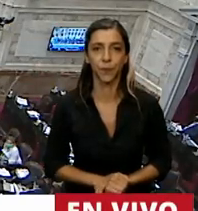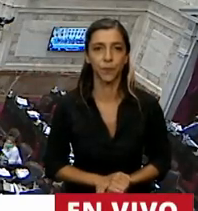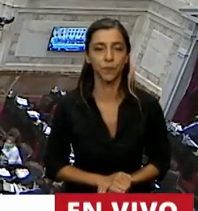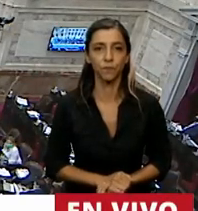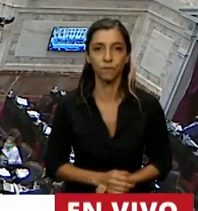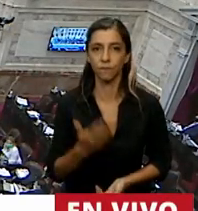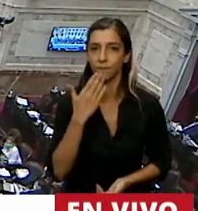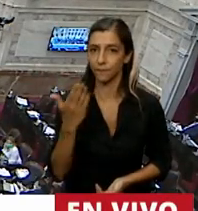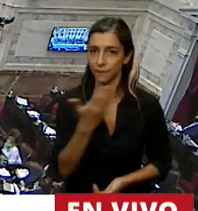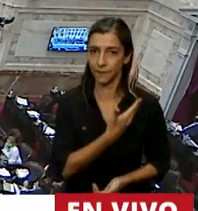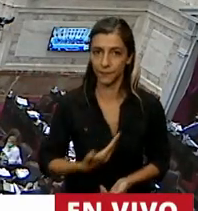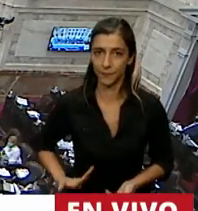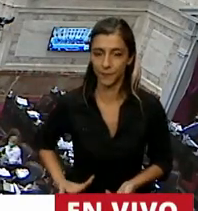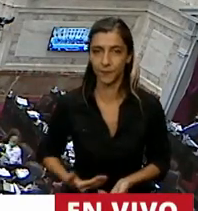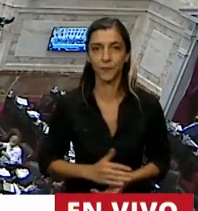Gracias, presidente.